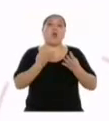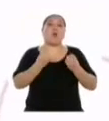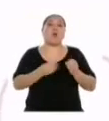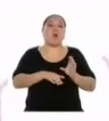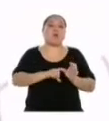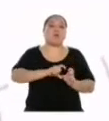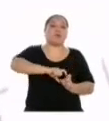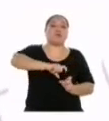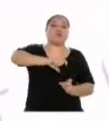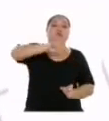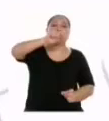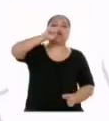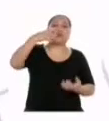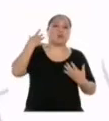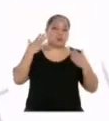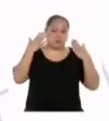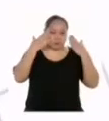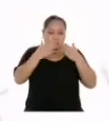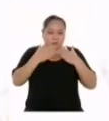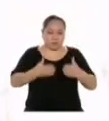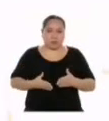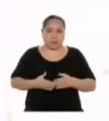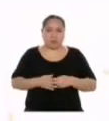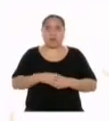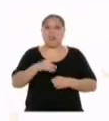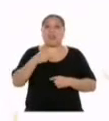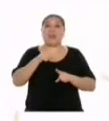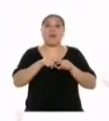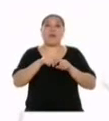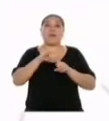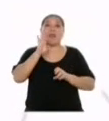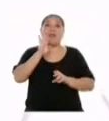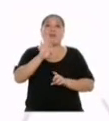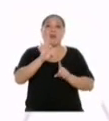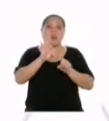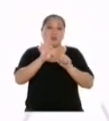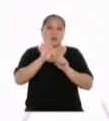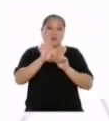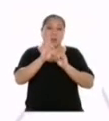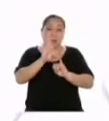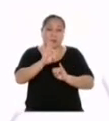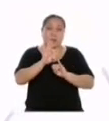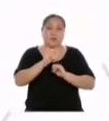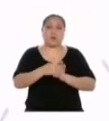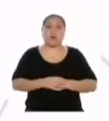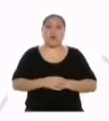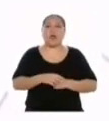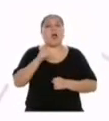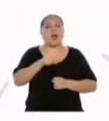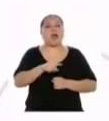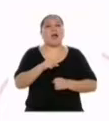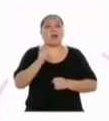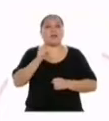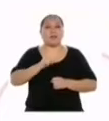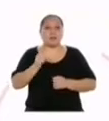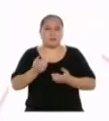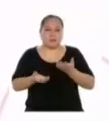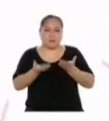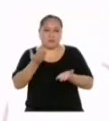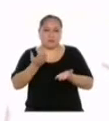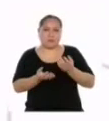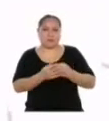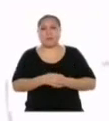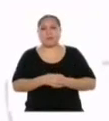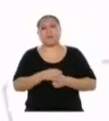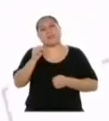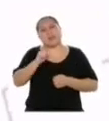frecuencia absoluta, que ya está identificada en la tabla. Exacto. Ahora se puede hacer en comparadas. Es